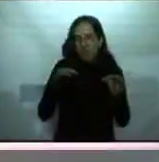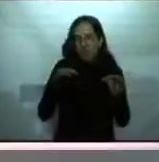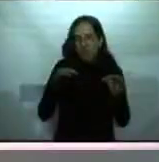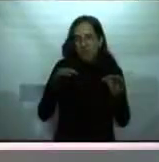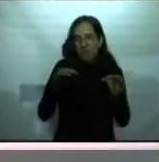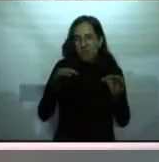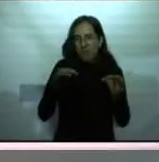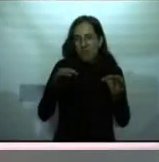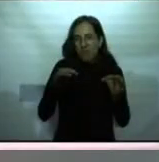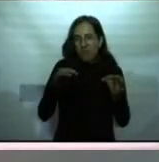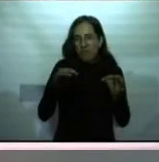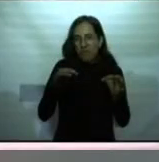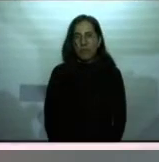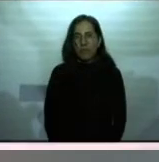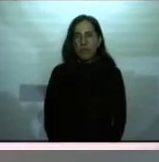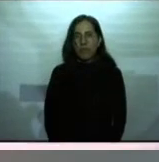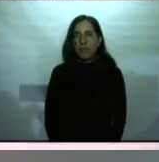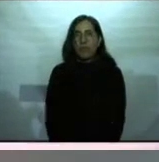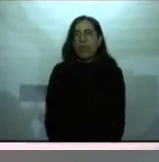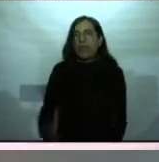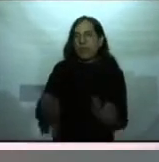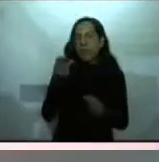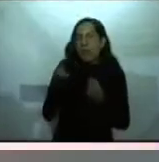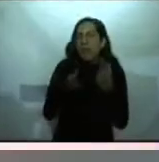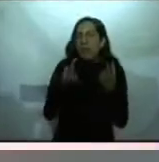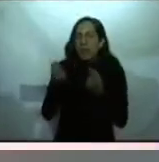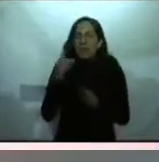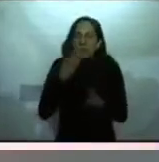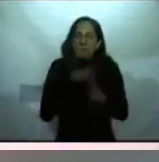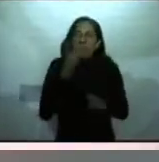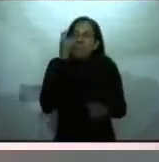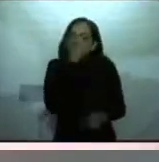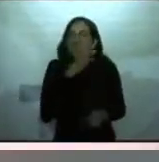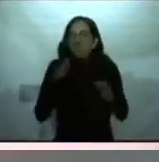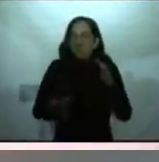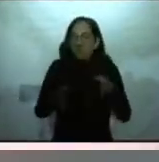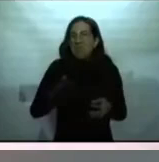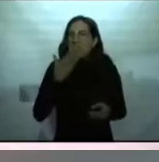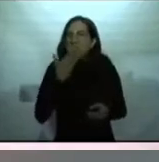Fíjense, ¿a poco funcionan bien todos los jueces en nuestro país?